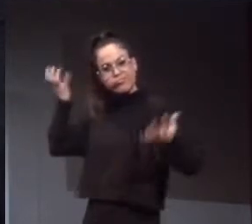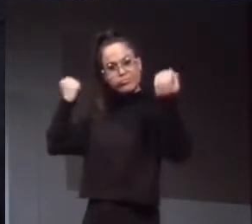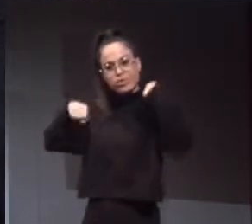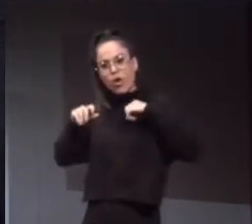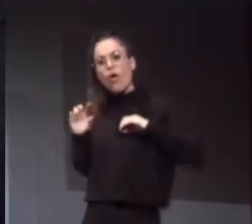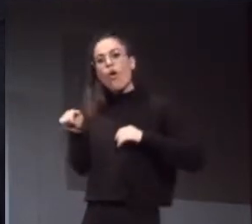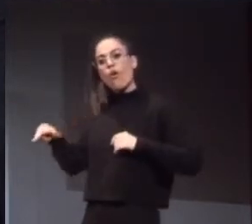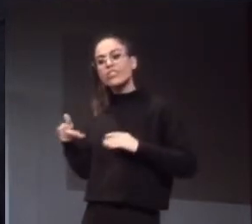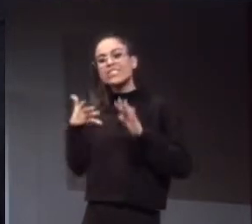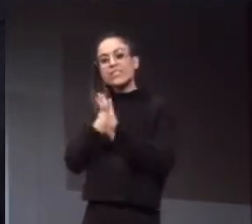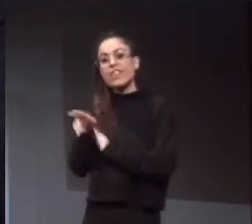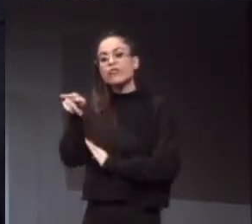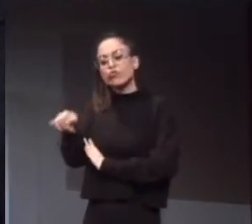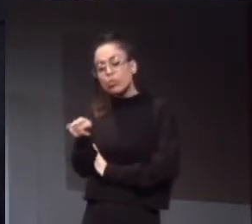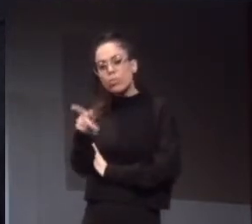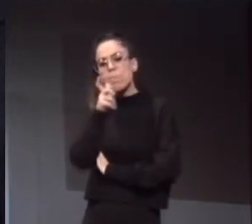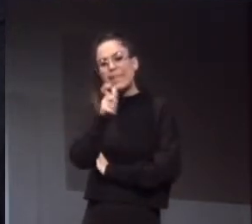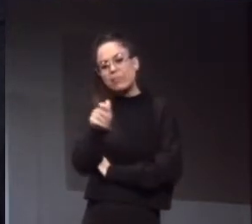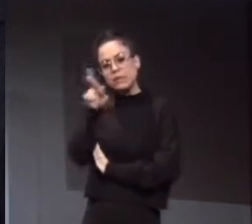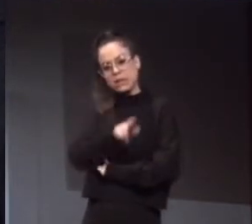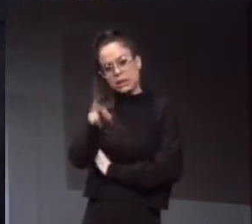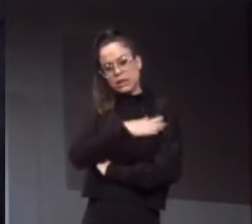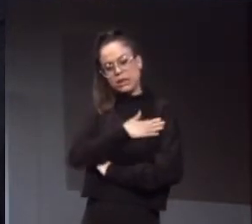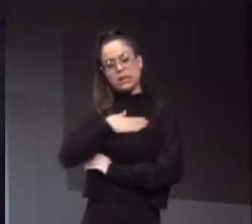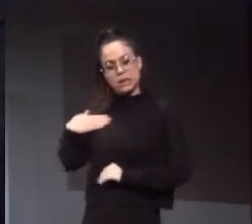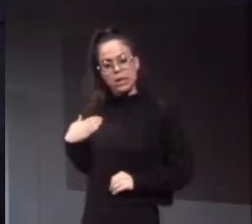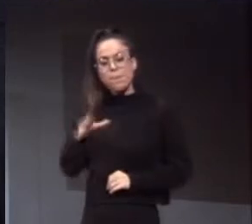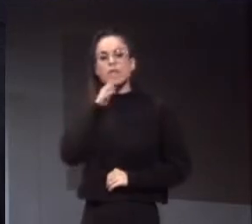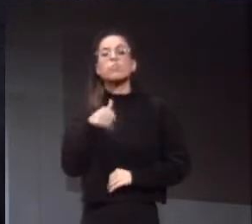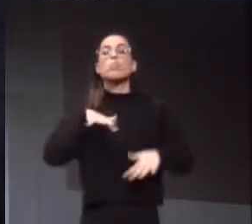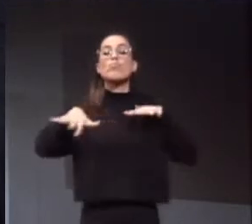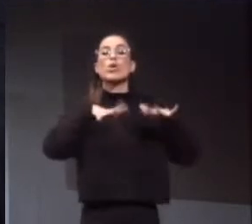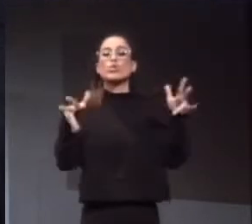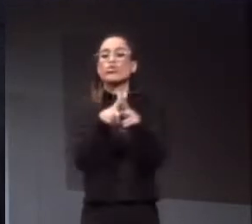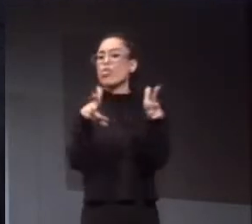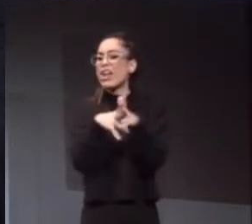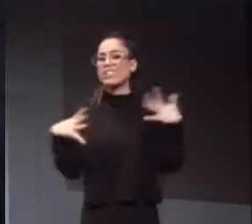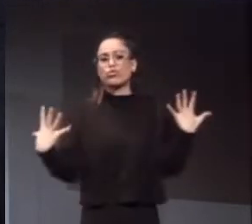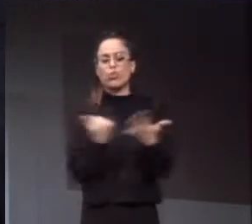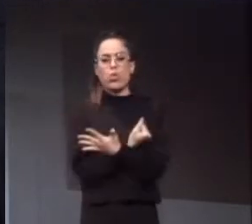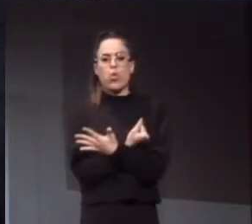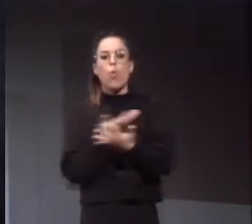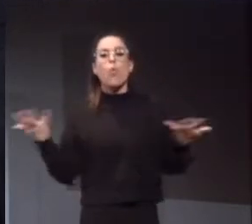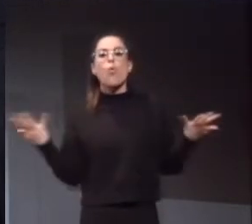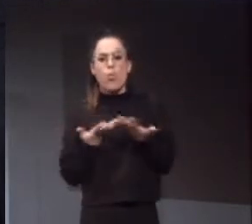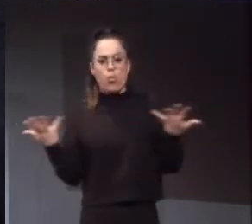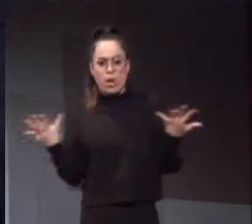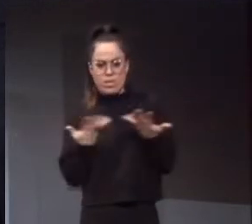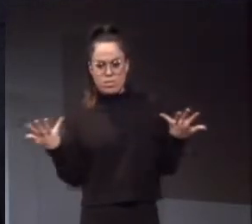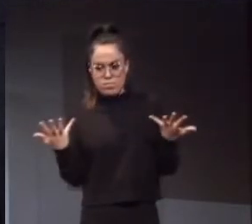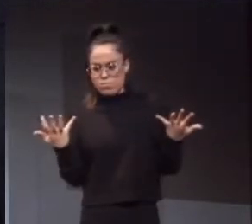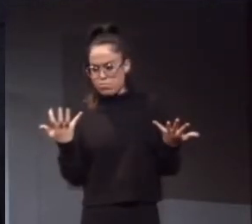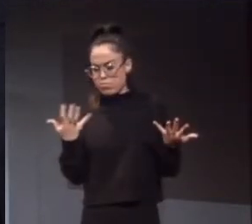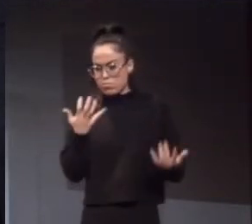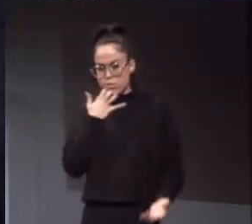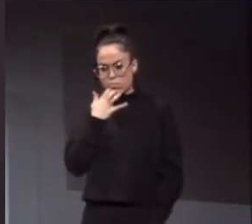la palabra porque todos los movimientos sociales emergentes como el que mencionabas en tu relato